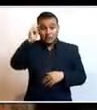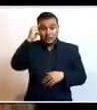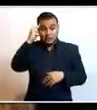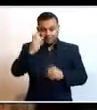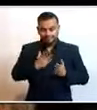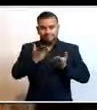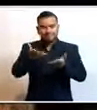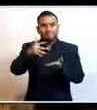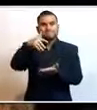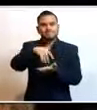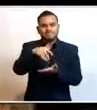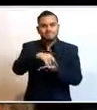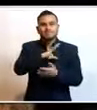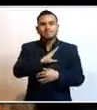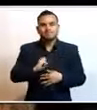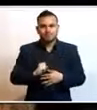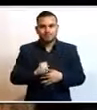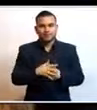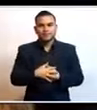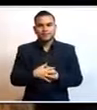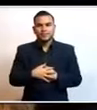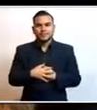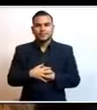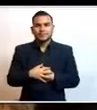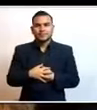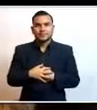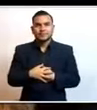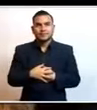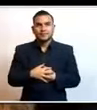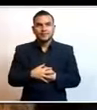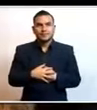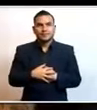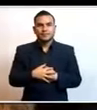necesitamos ayudar al pueblo salvadoreño.